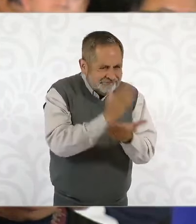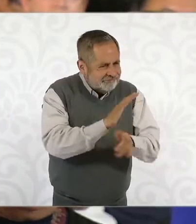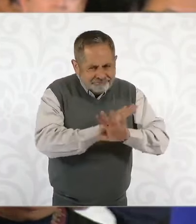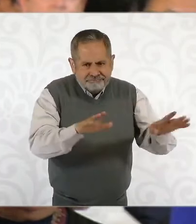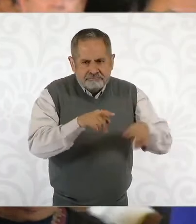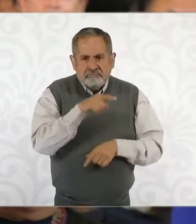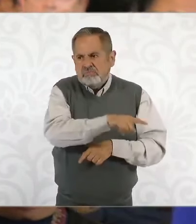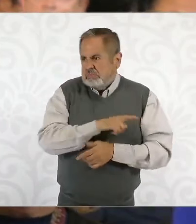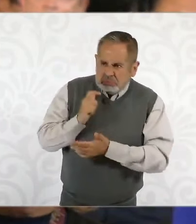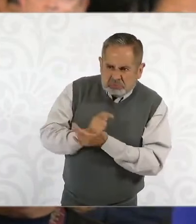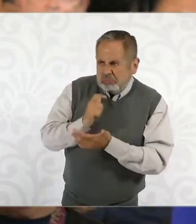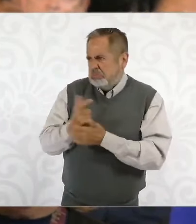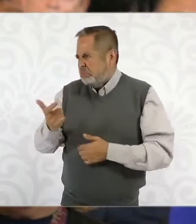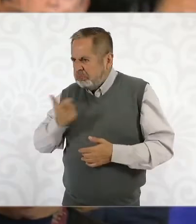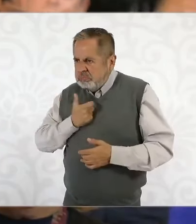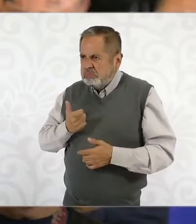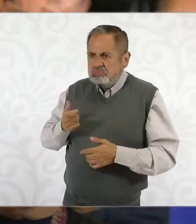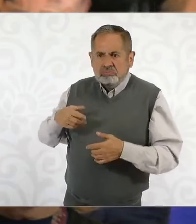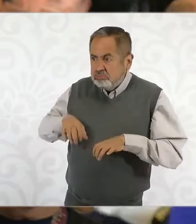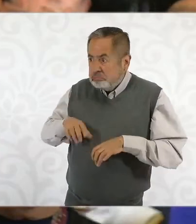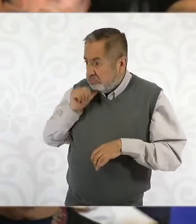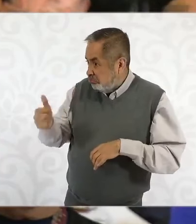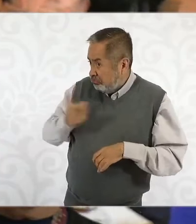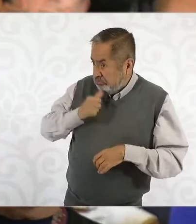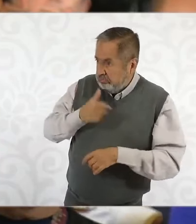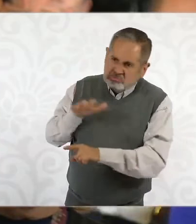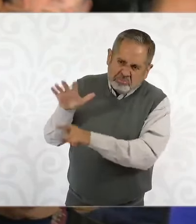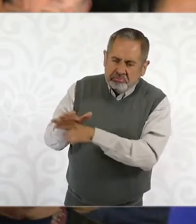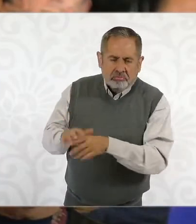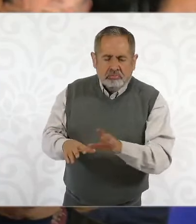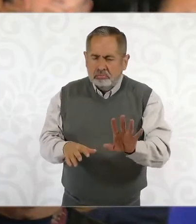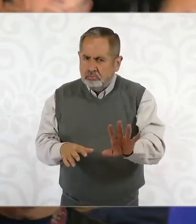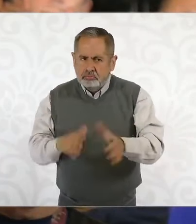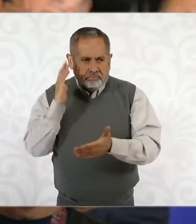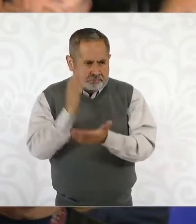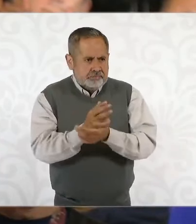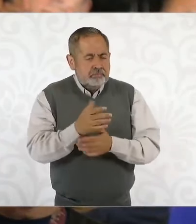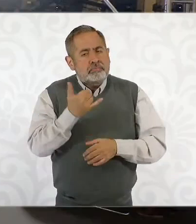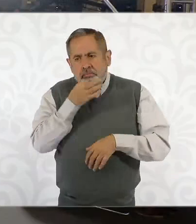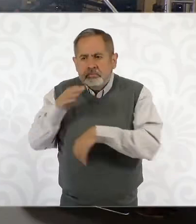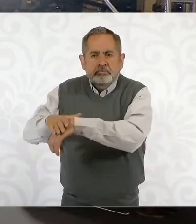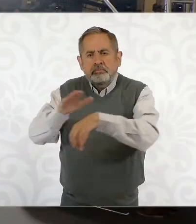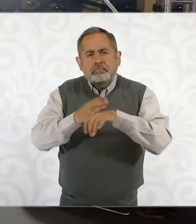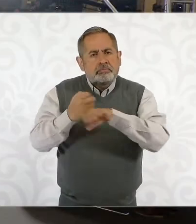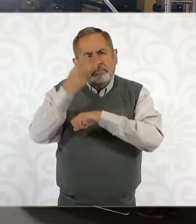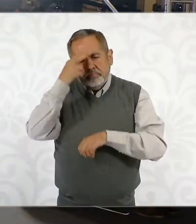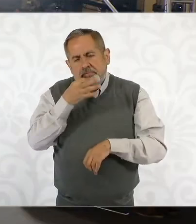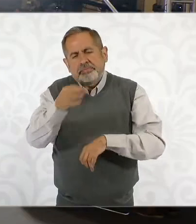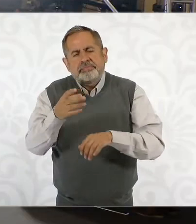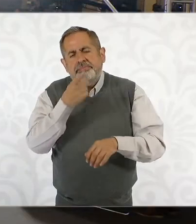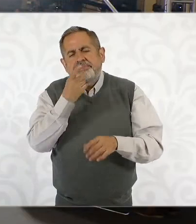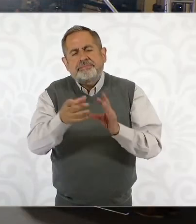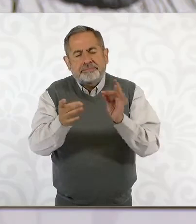encabezan delincuentes de cuello blanco, y cuál sería su mensaje para los dueños de verificentros del Estado de México.